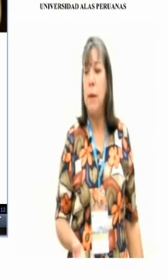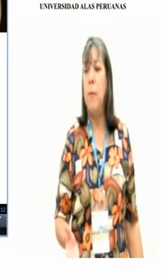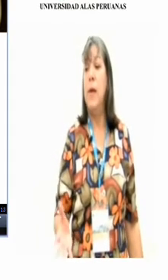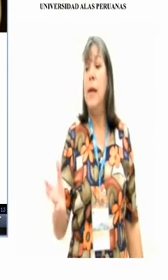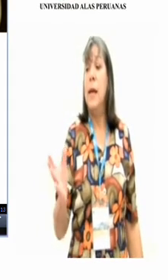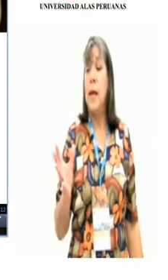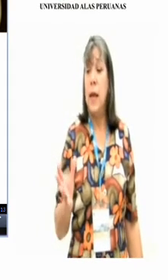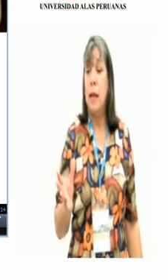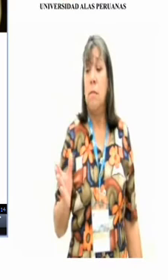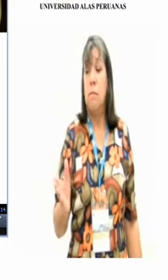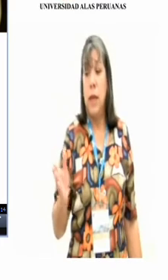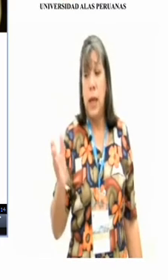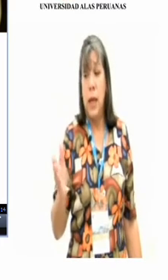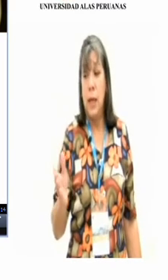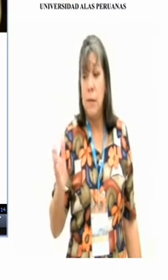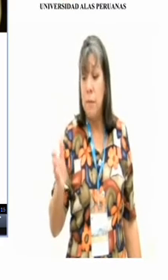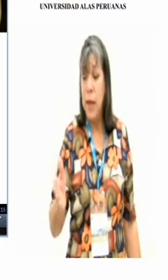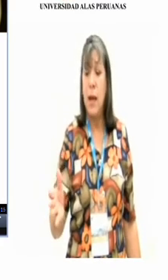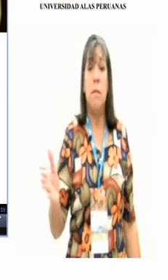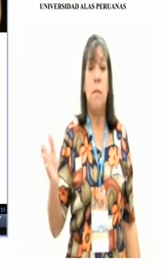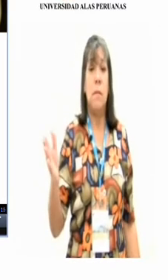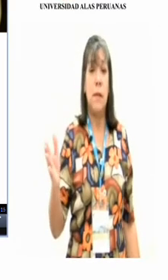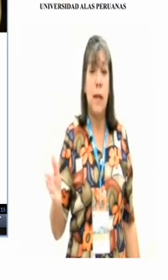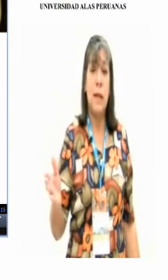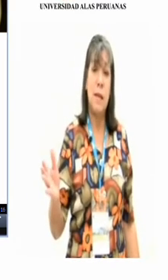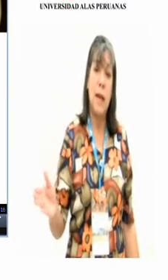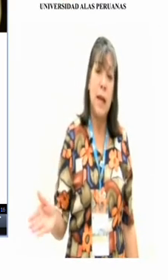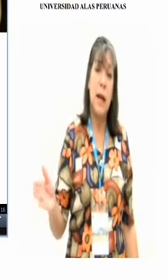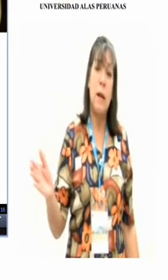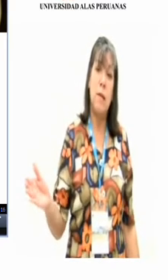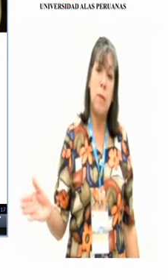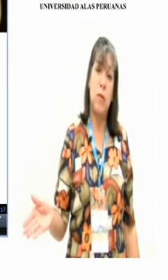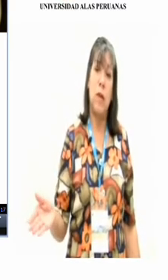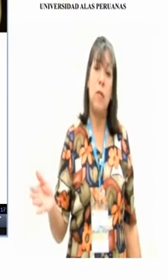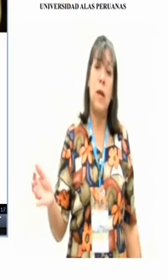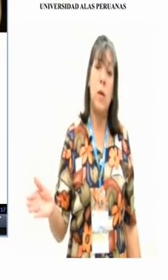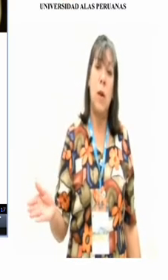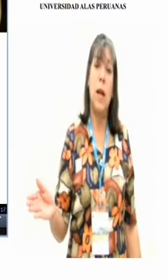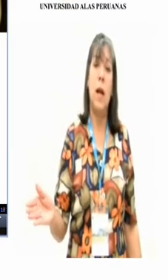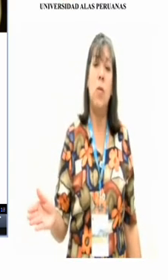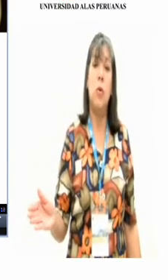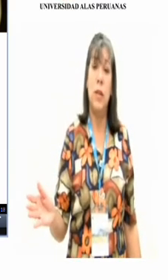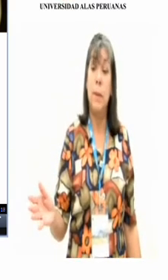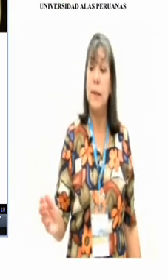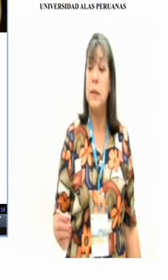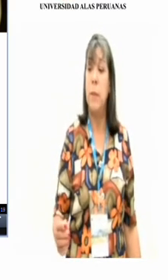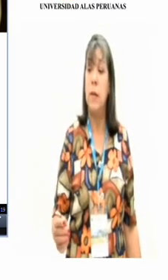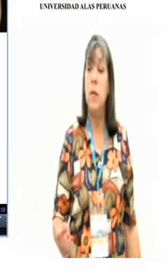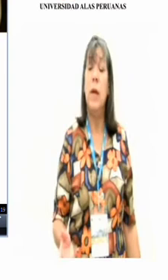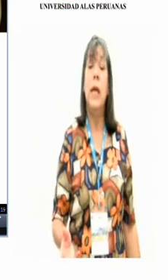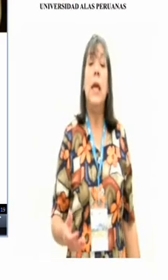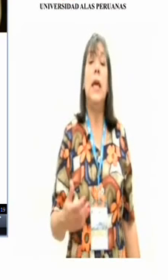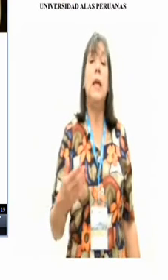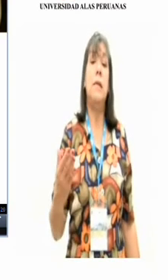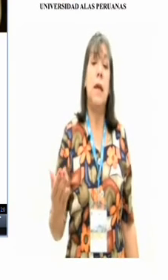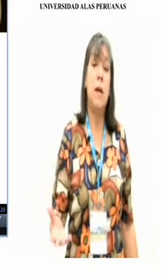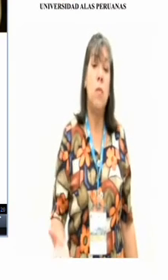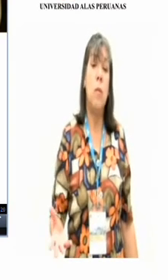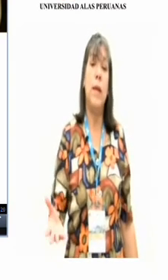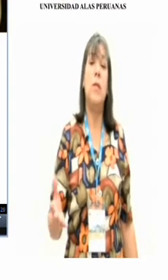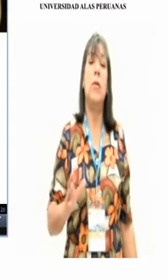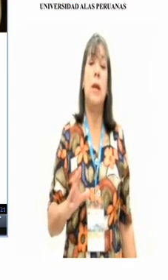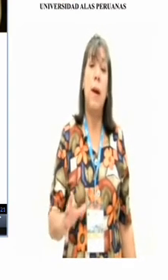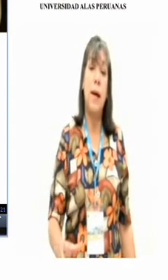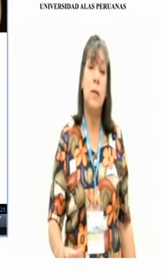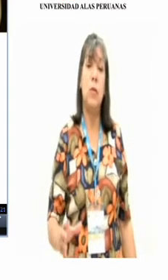anteriormente les comentaba, que es seguir ese proceso en el cual el alumno está participando y si